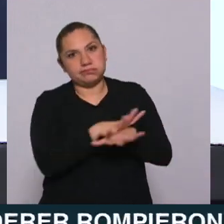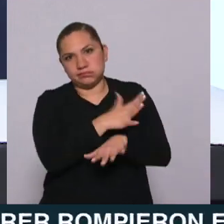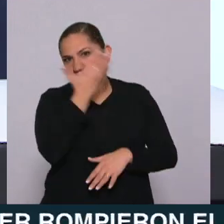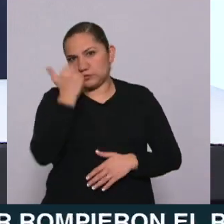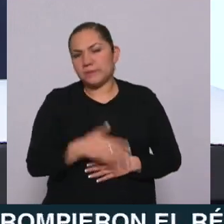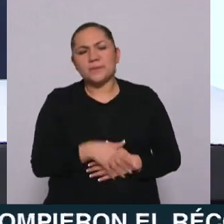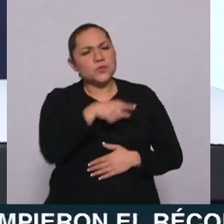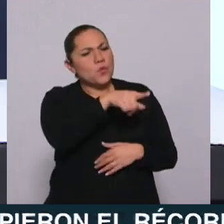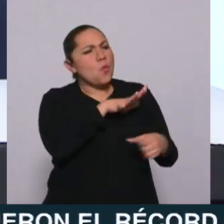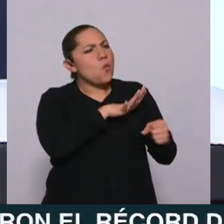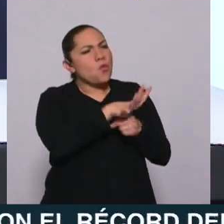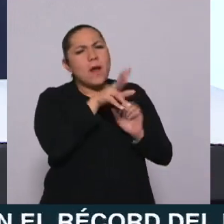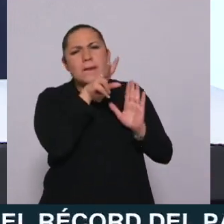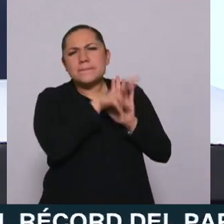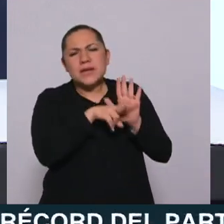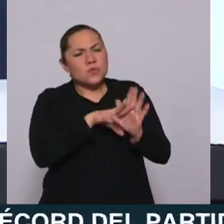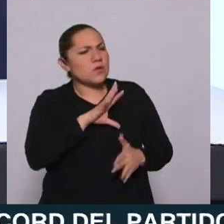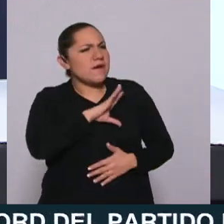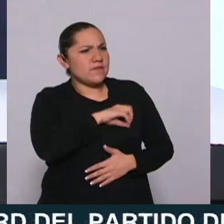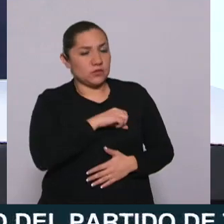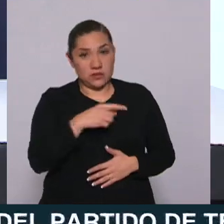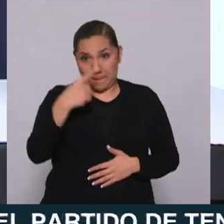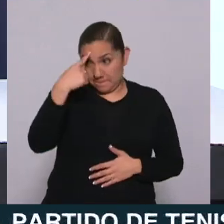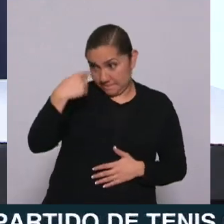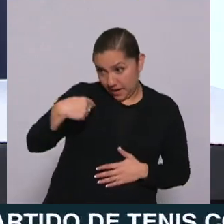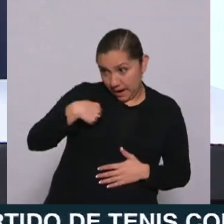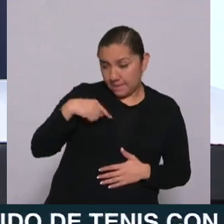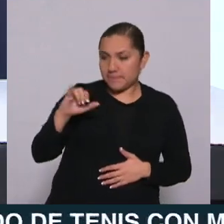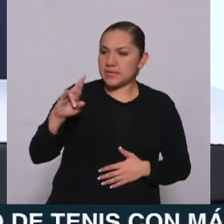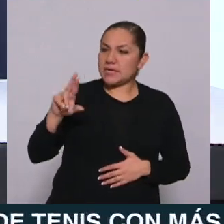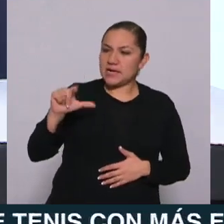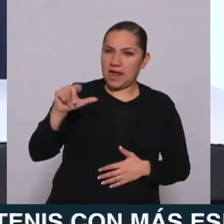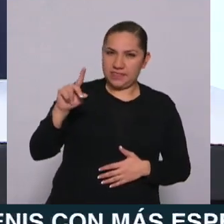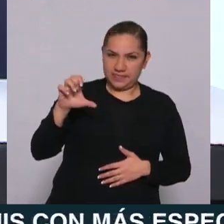El Irlandés. La porque mía está también, el mexicano, fíjate, vaya, coincidimos, ¿no? en esto. Así es, así que pues no se lo puede perder.